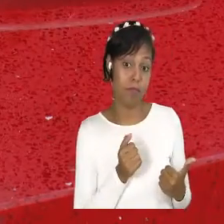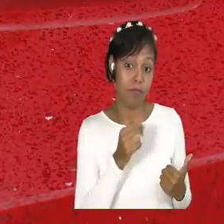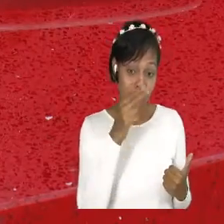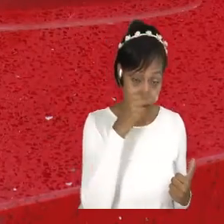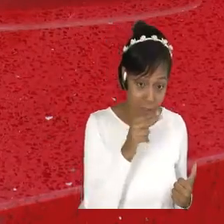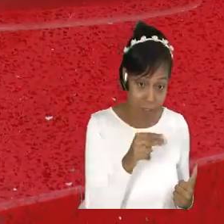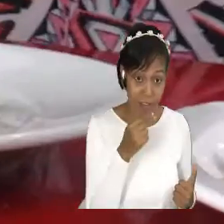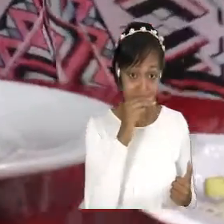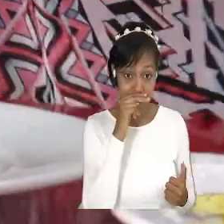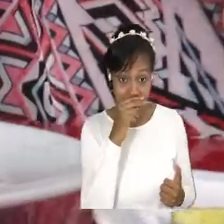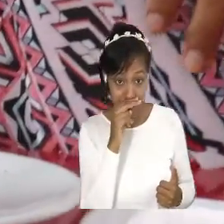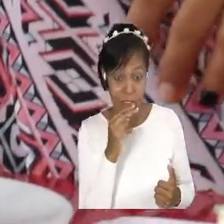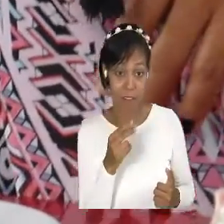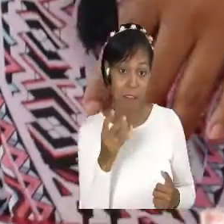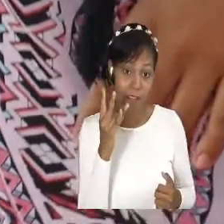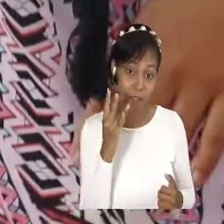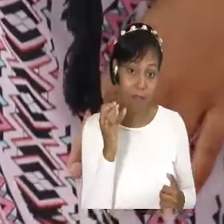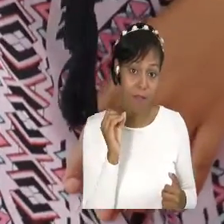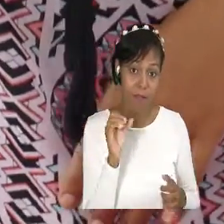al esposo, a la familia.